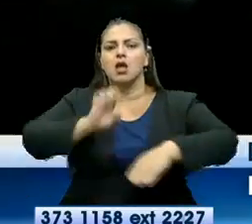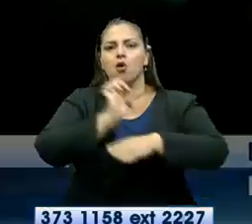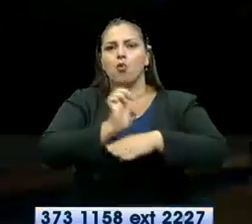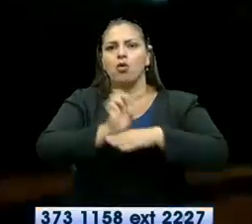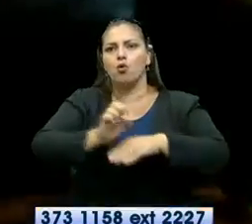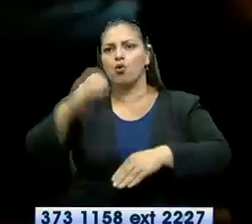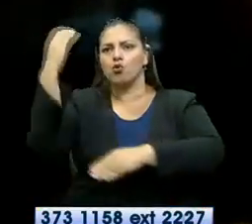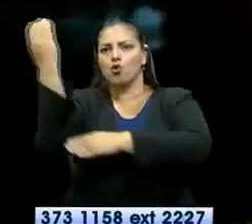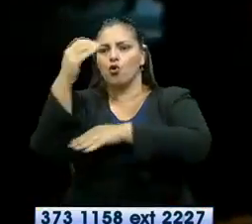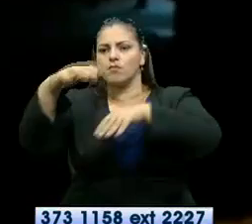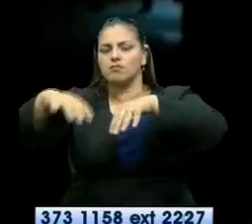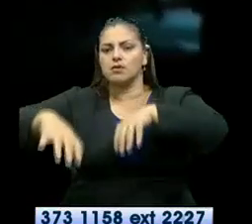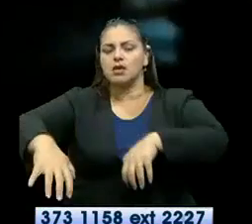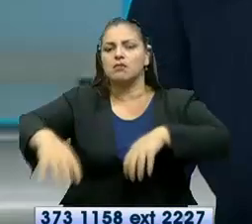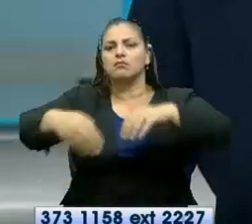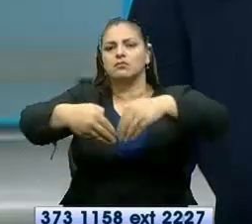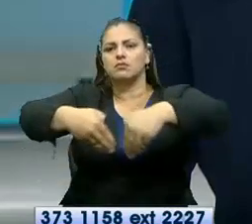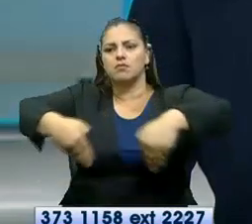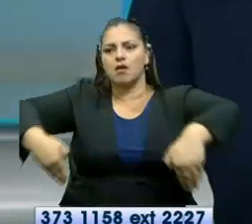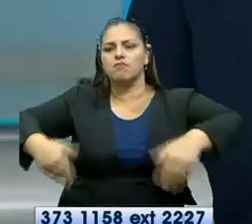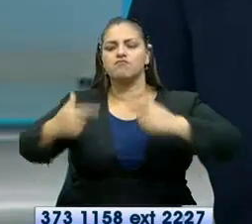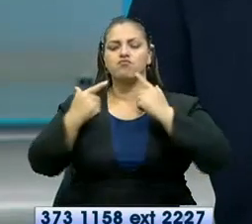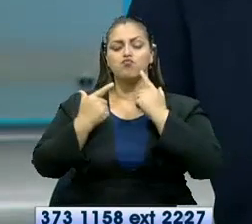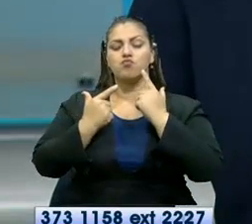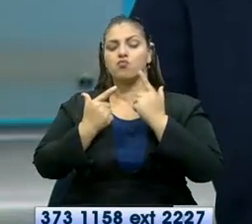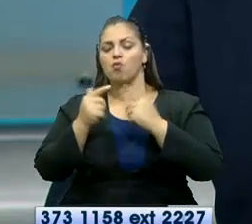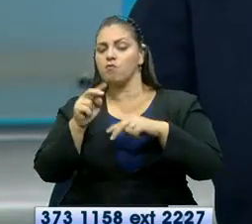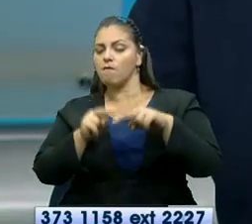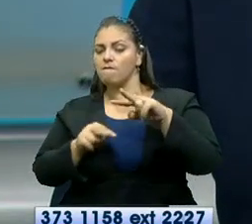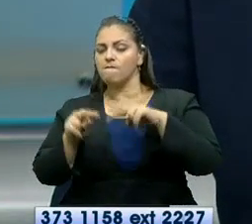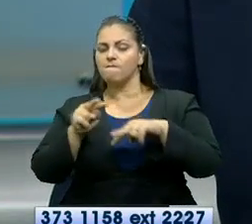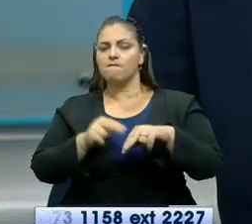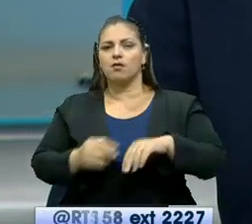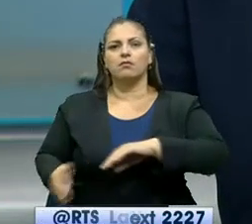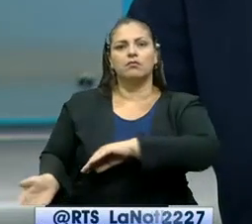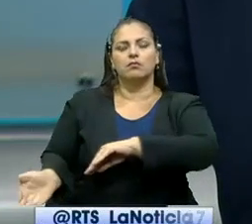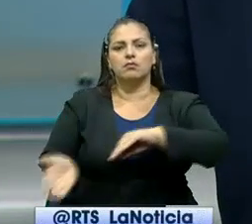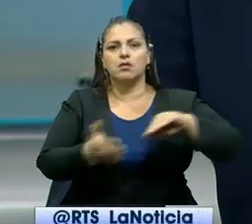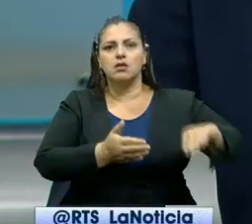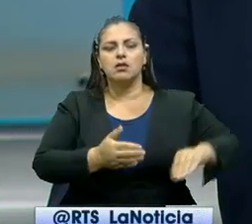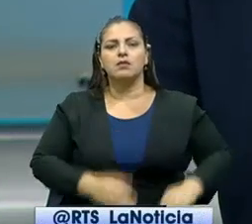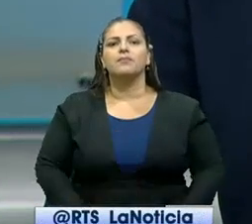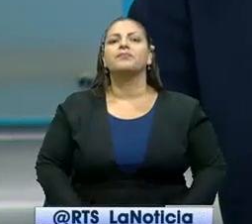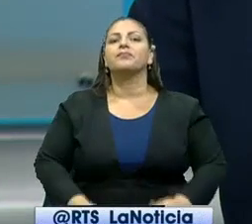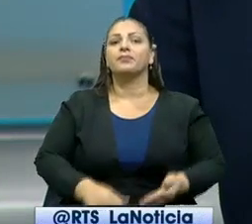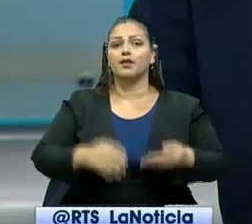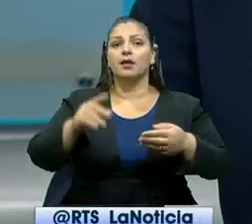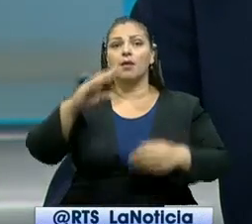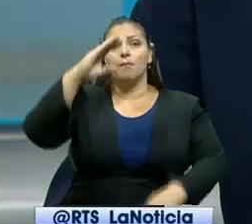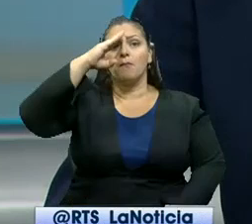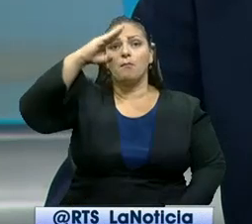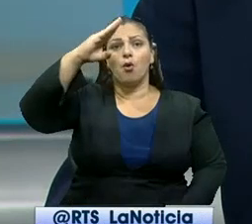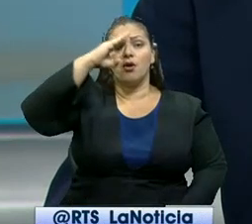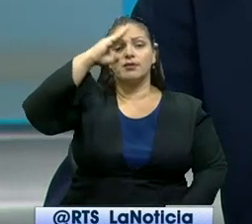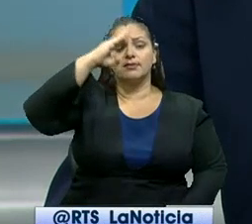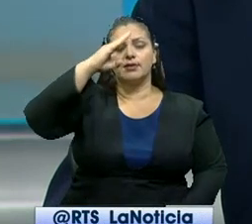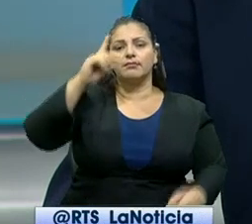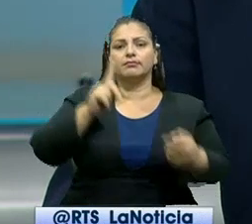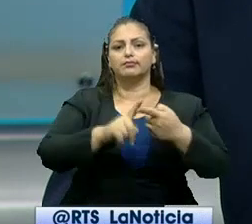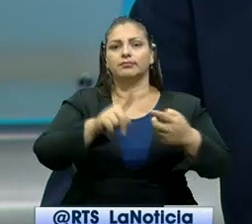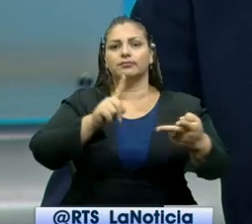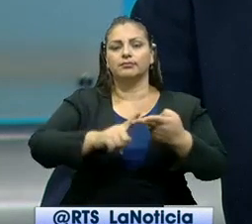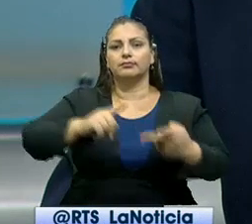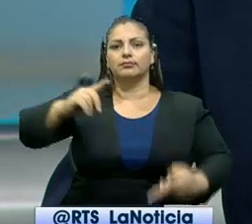informó Iván Casamen. Los operativos conjuntos entre la policía y las Fuerzas Armadas se llevarán a cabo de